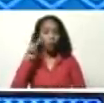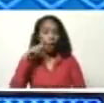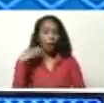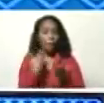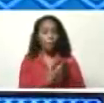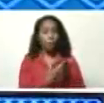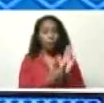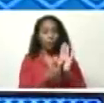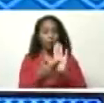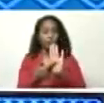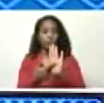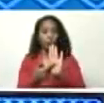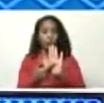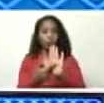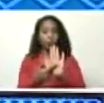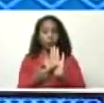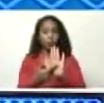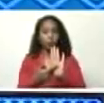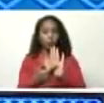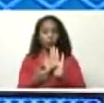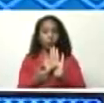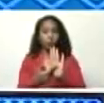ejemplo